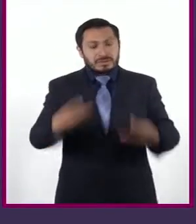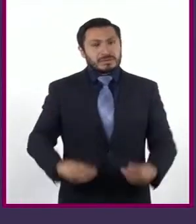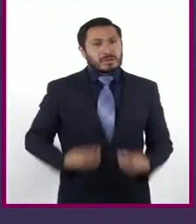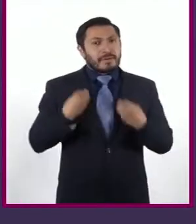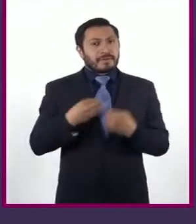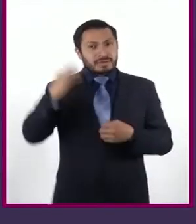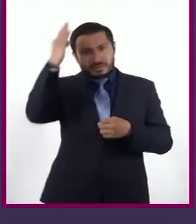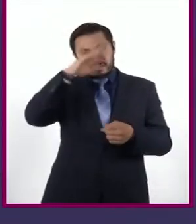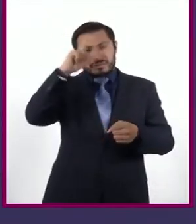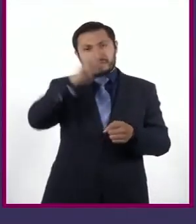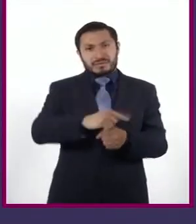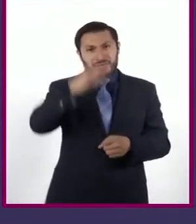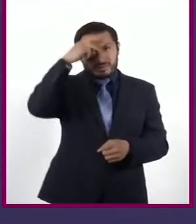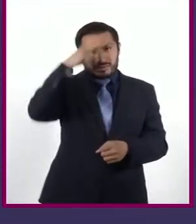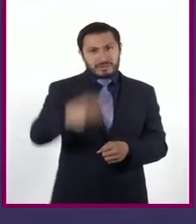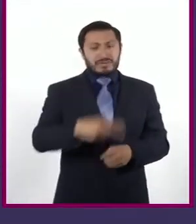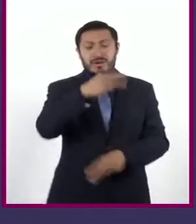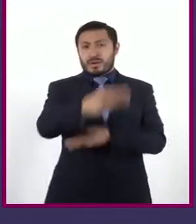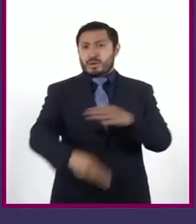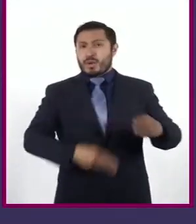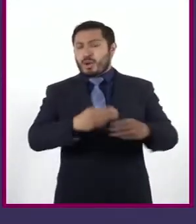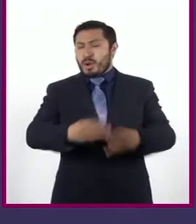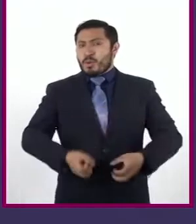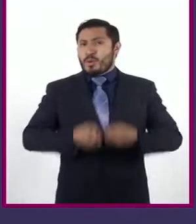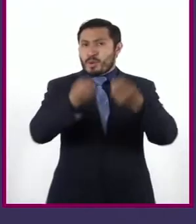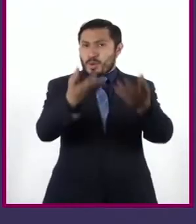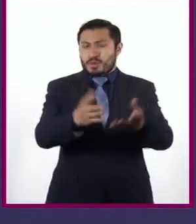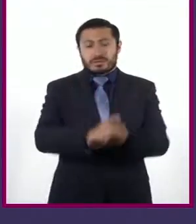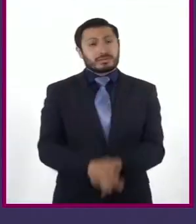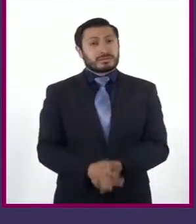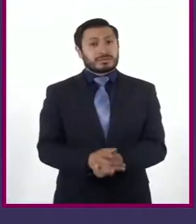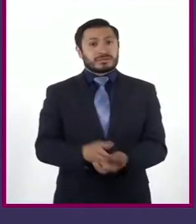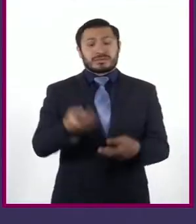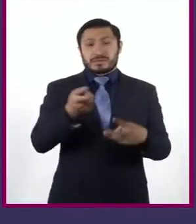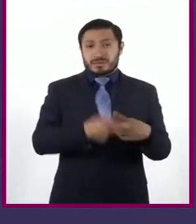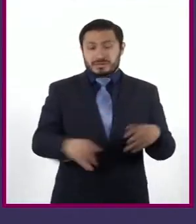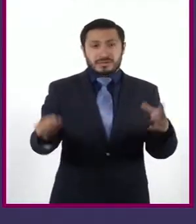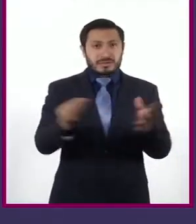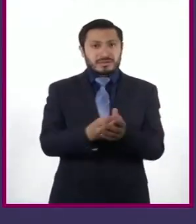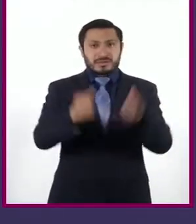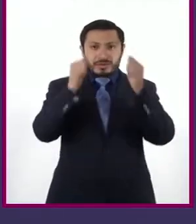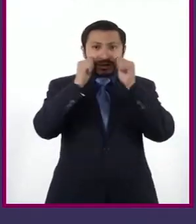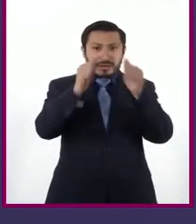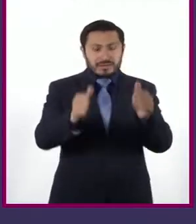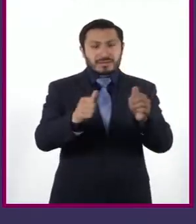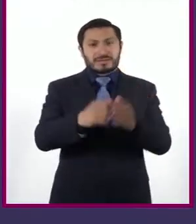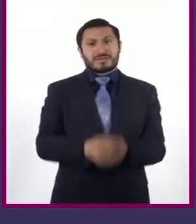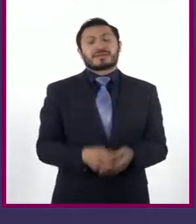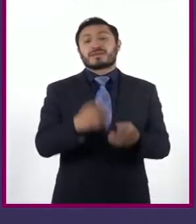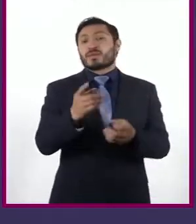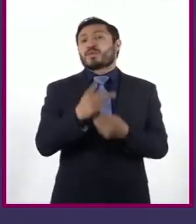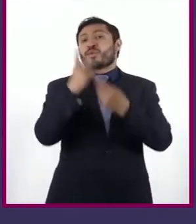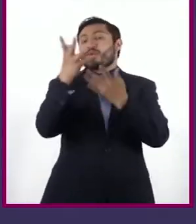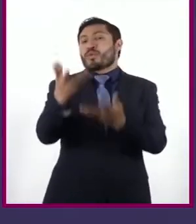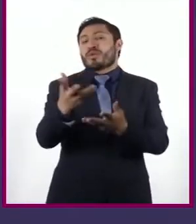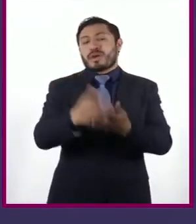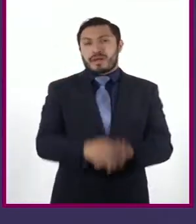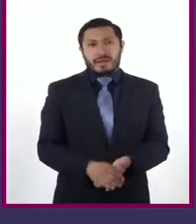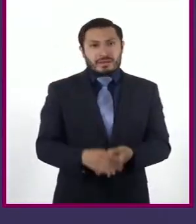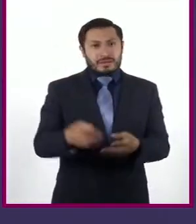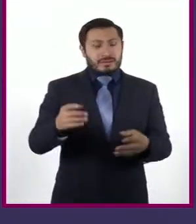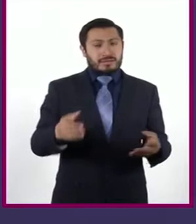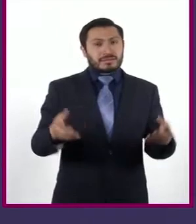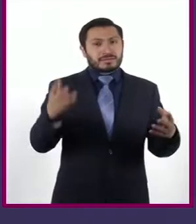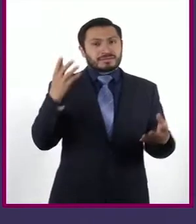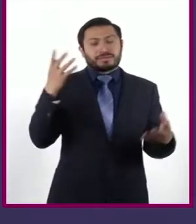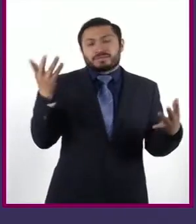México y en el mundo. Para iniciar la sesión, los invitamos a escuchar con atención el siguiente poema titulado Entre oros